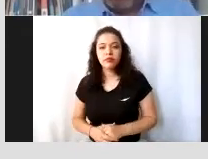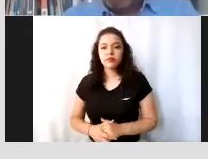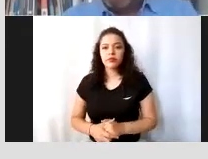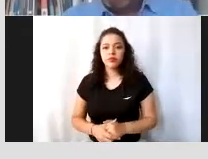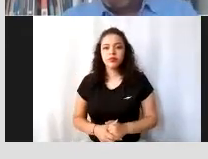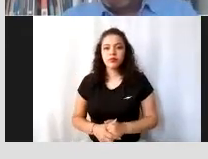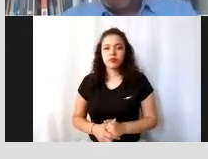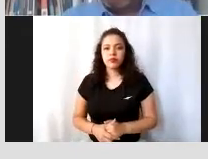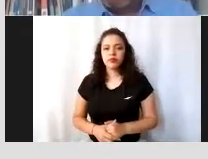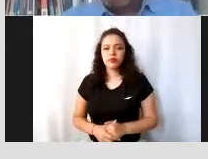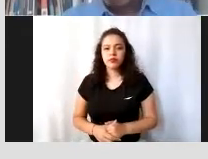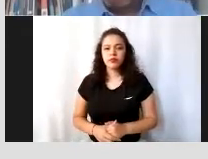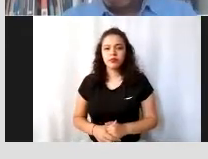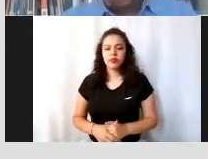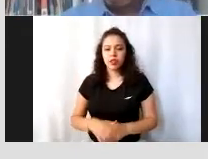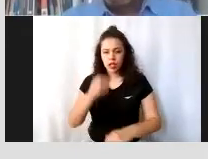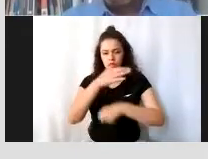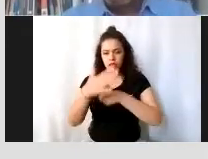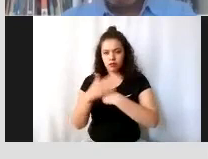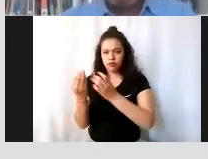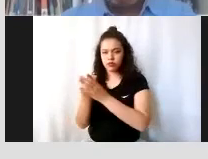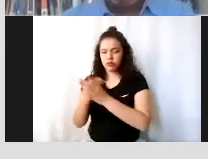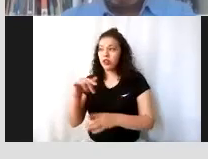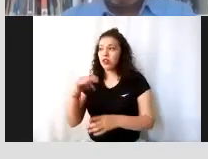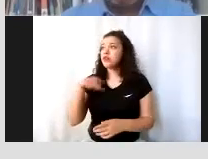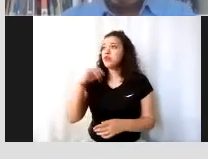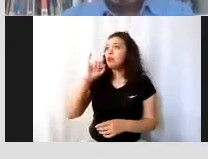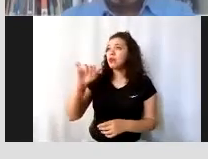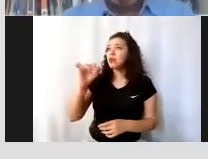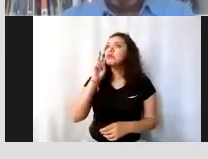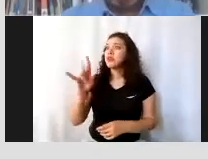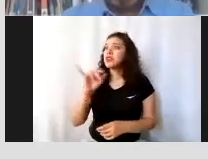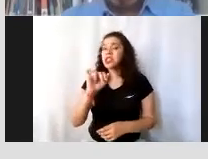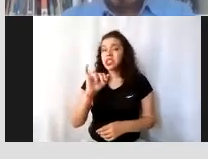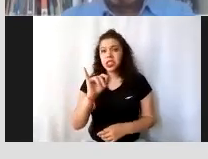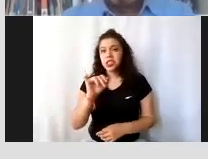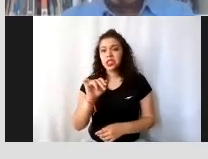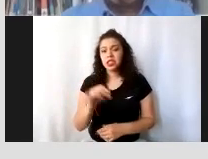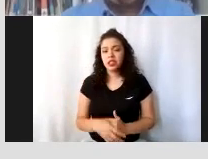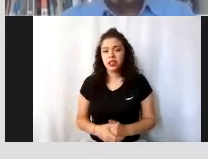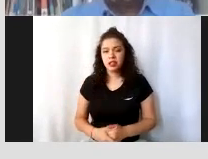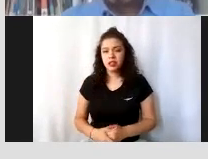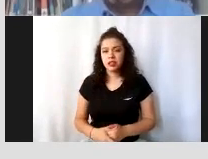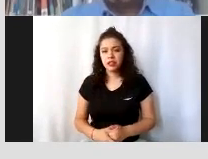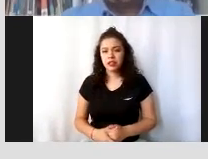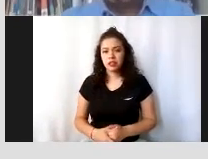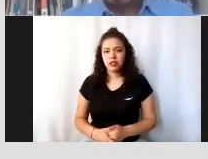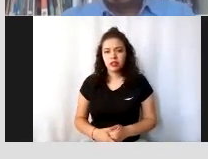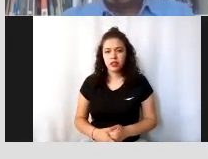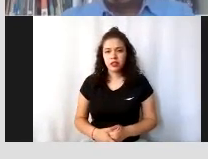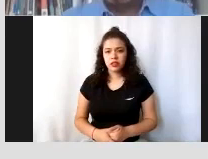No pueden ver el aviso de privacidad que estoy presentando. Yo sí la veo. Yo también la puedo ver. Okay. De hecho, incluso ya la